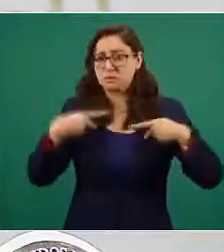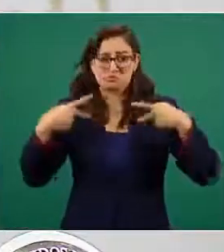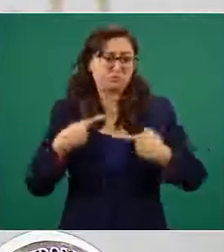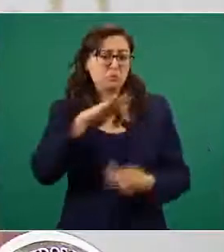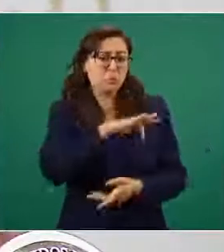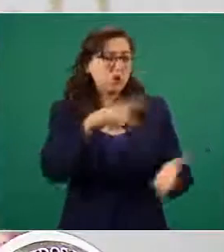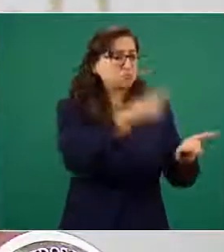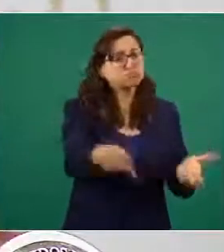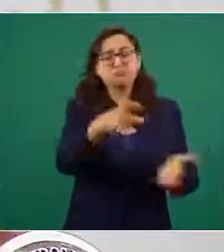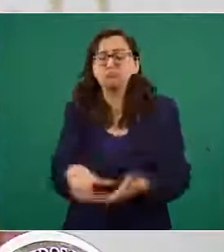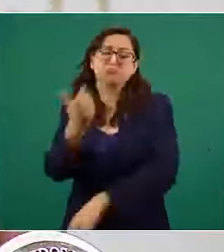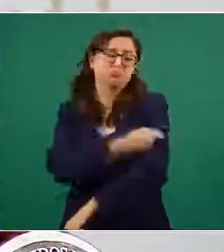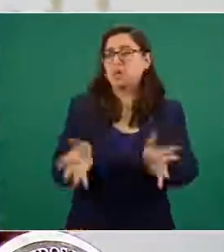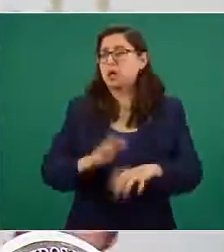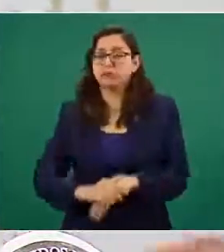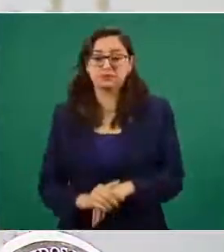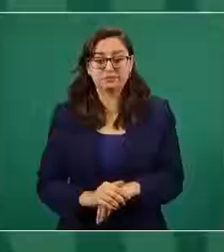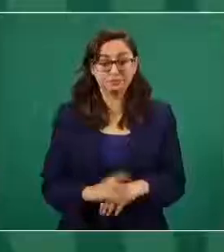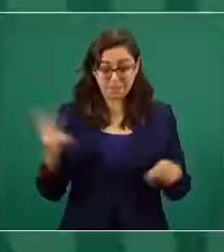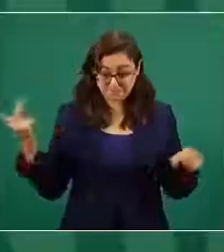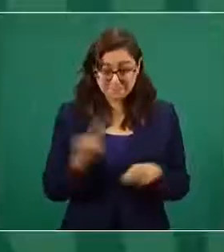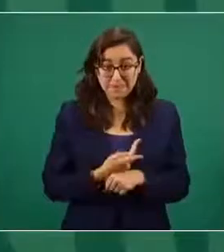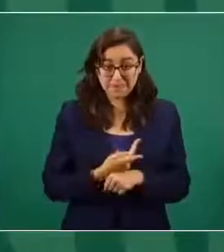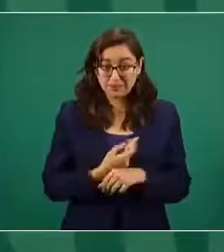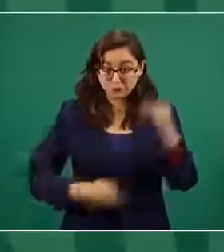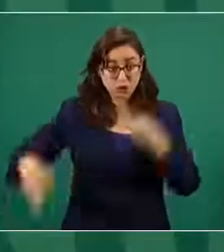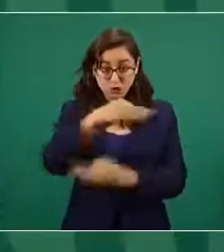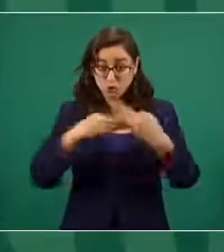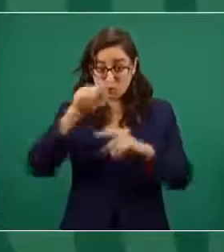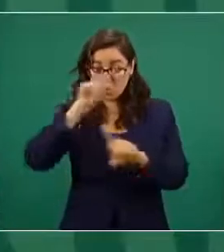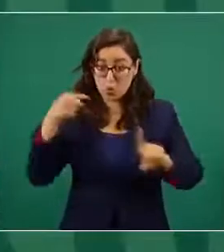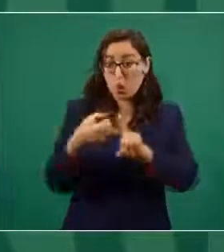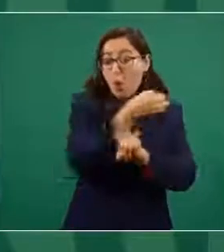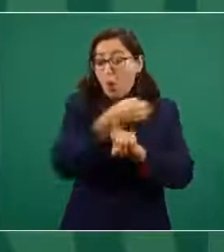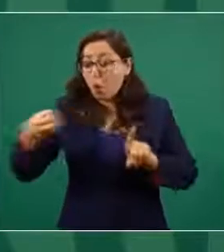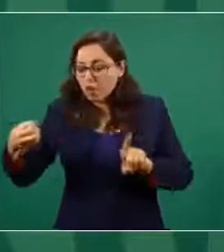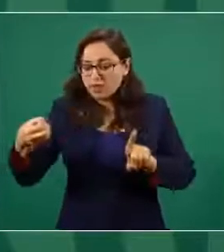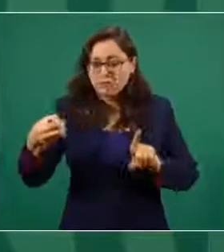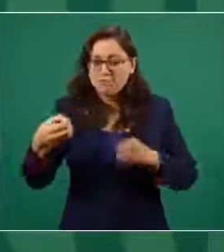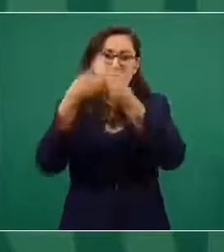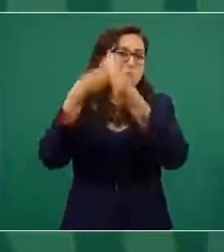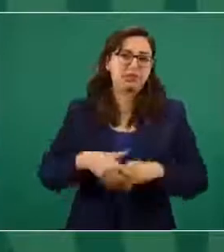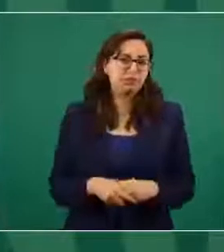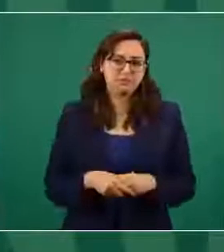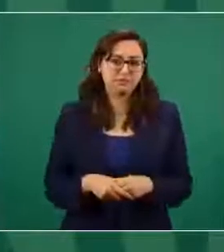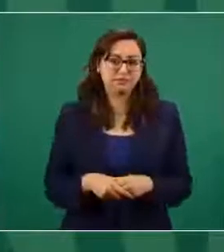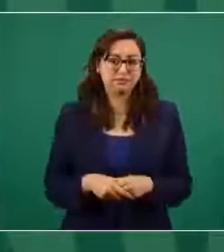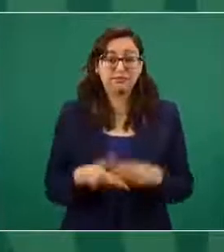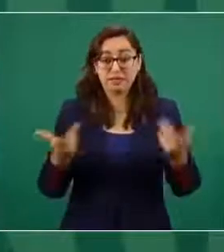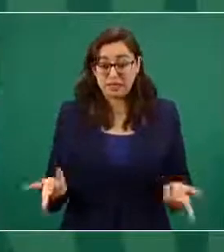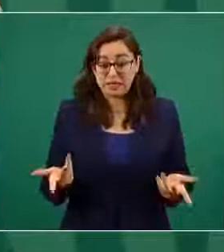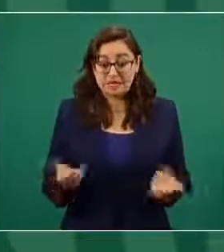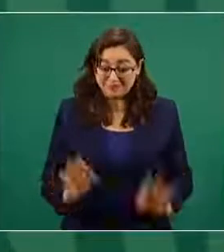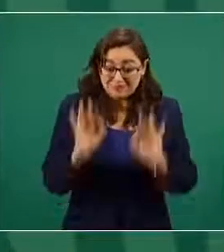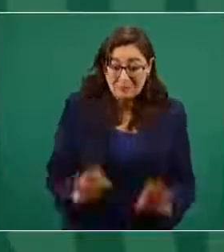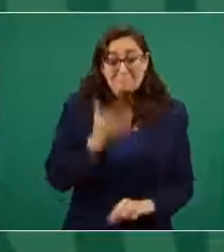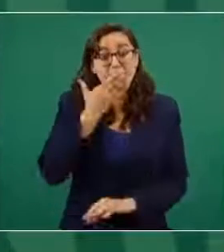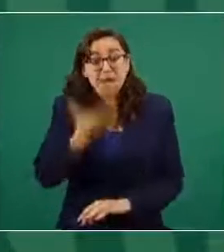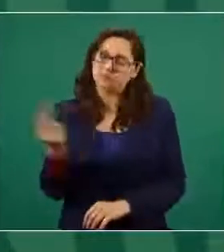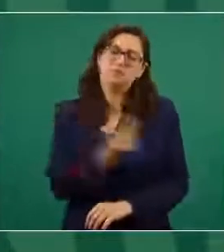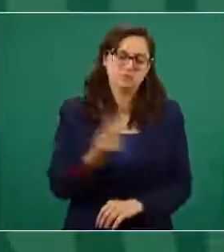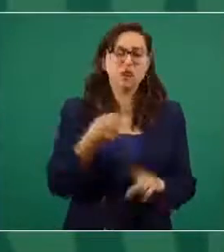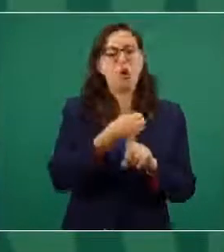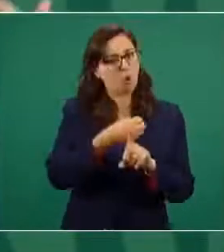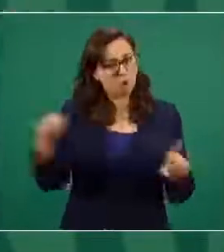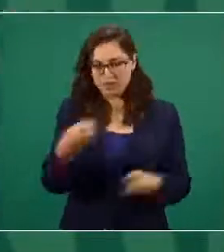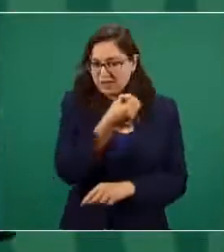pone, se pierde por completo la perspectiva técnica que hace que las vacunas sean un recurso óptimo para la sociedad. La manera de optimizarlo es que se use